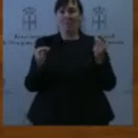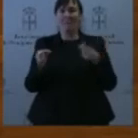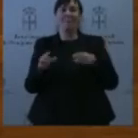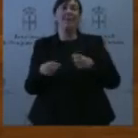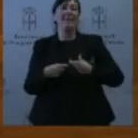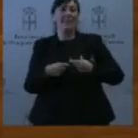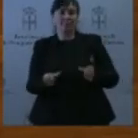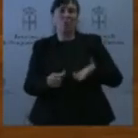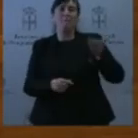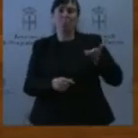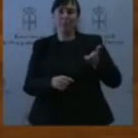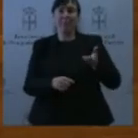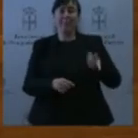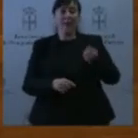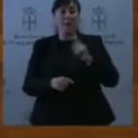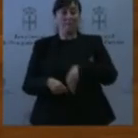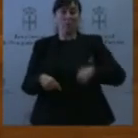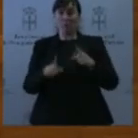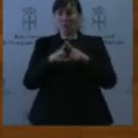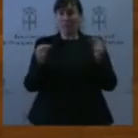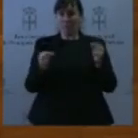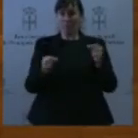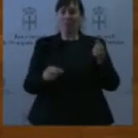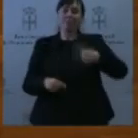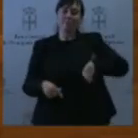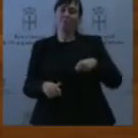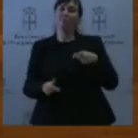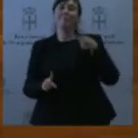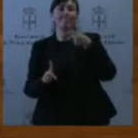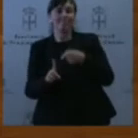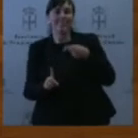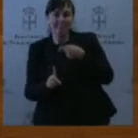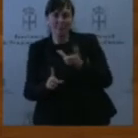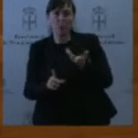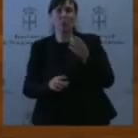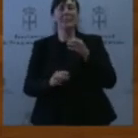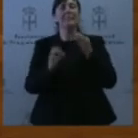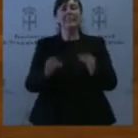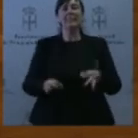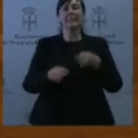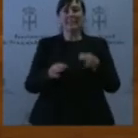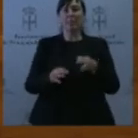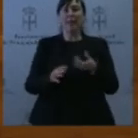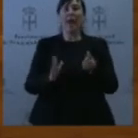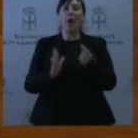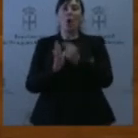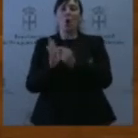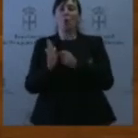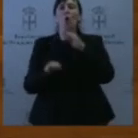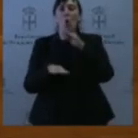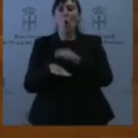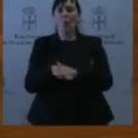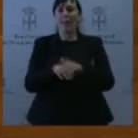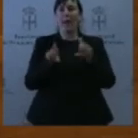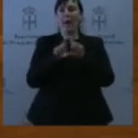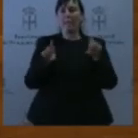insistiendo en la necesidad de establecer una estricta condicionalidad en las ayudas públicas a empresas como una herramienta que nos permita evitar